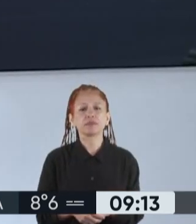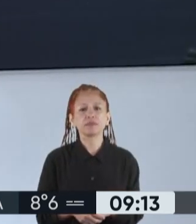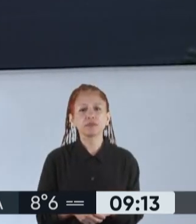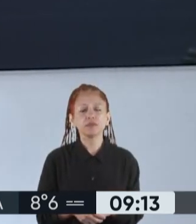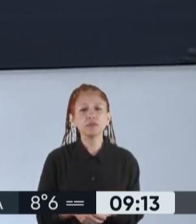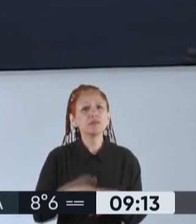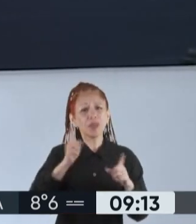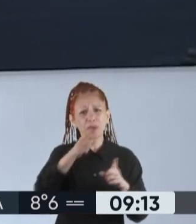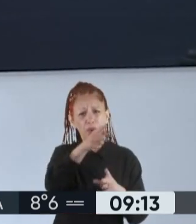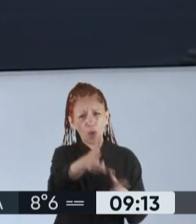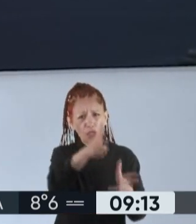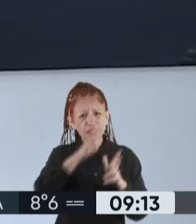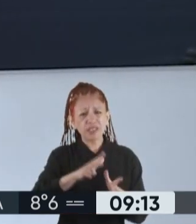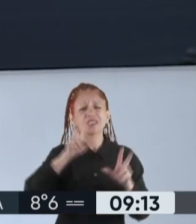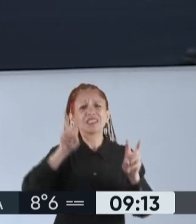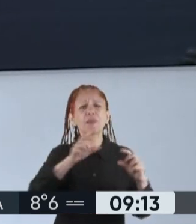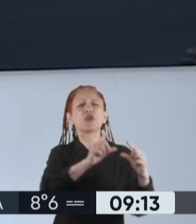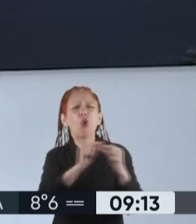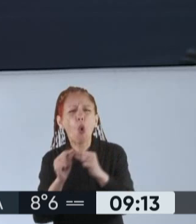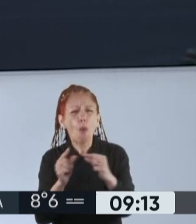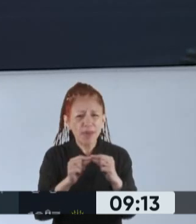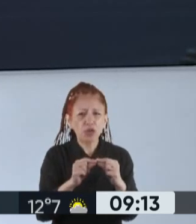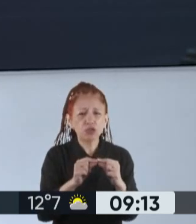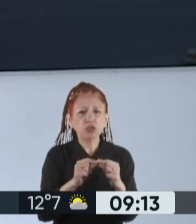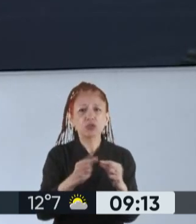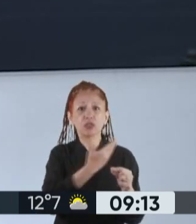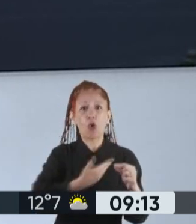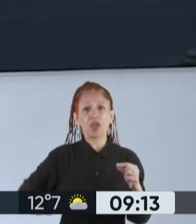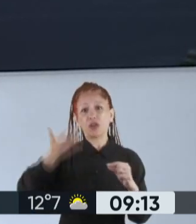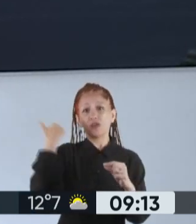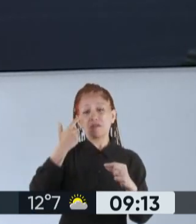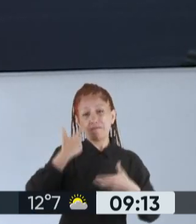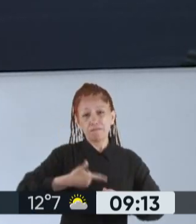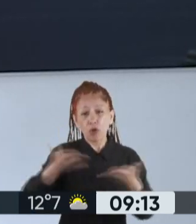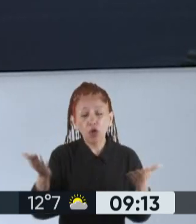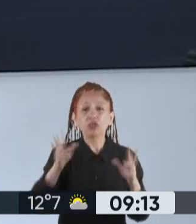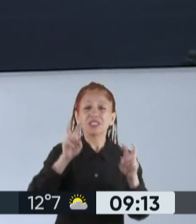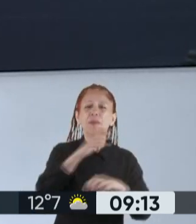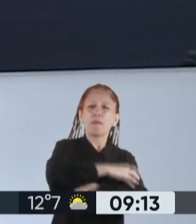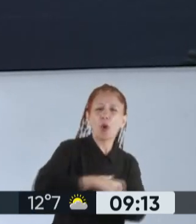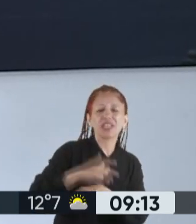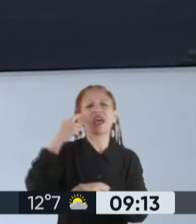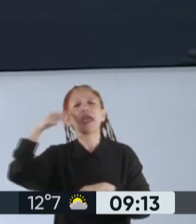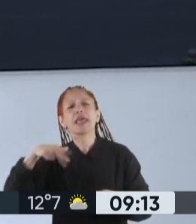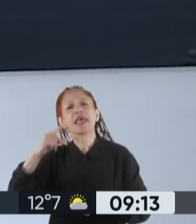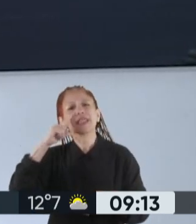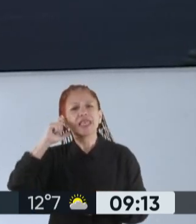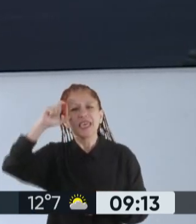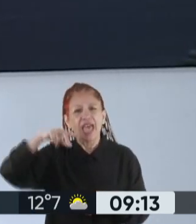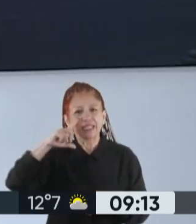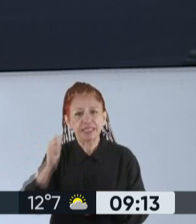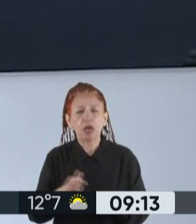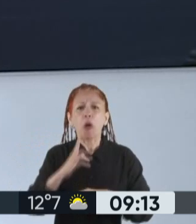lo que vos señalabas, vinculado a los números que ha dado a conocer el Gobierno sobre pobreza e indigencia, ayer, una hora después de haberse